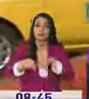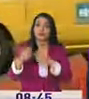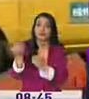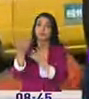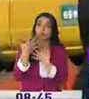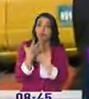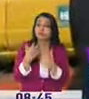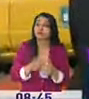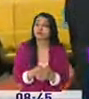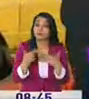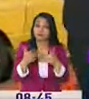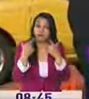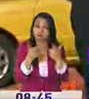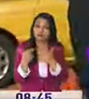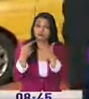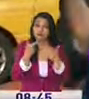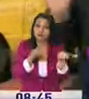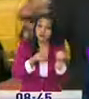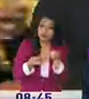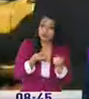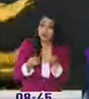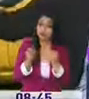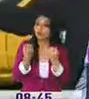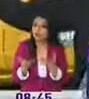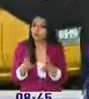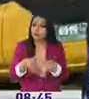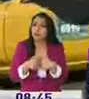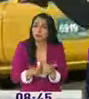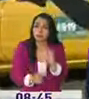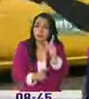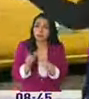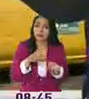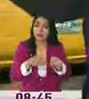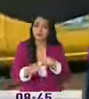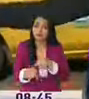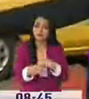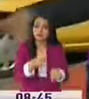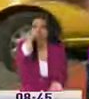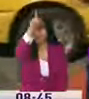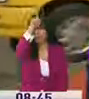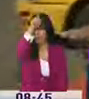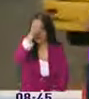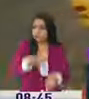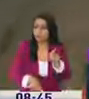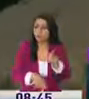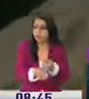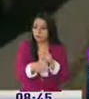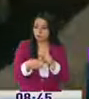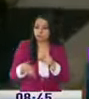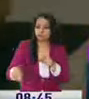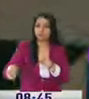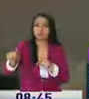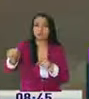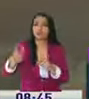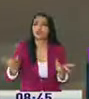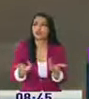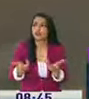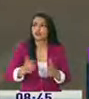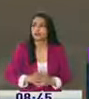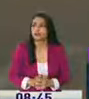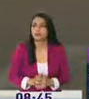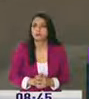cuántos efectivos van a participar y cómo se realiza, porque la ciudadanía que venga por la Alemania no va a circular por este carril que vemos aquí, sino por el